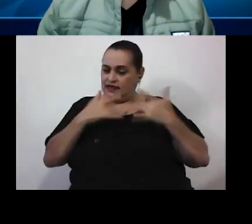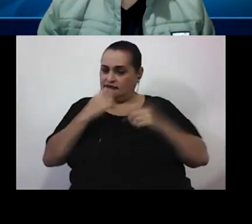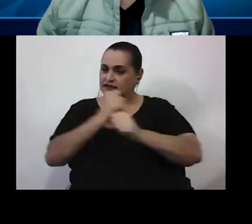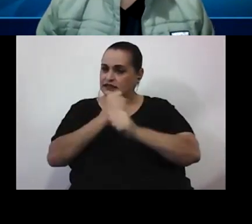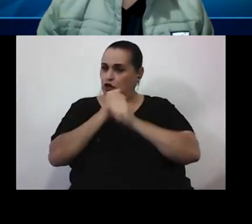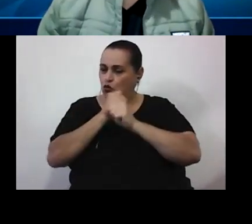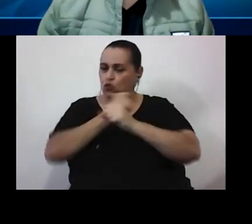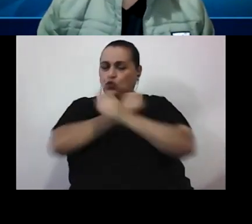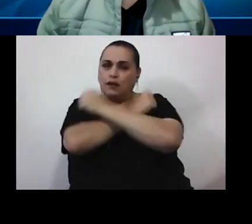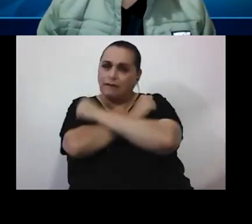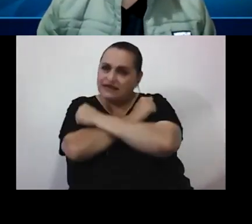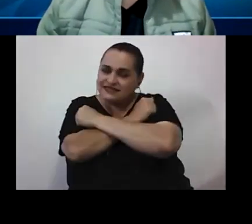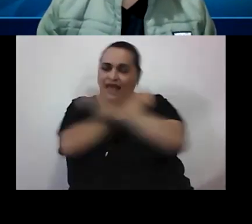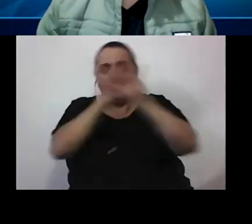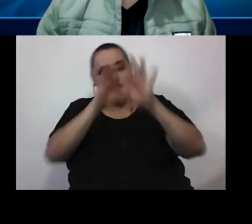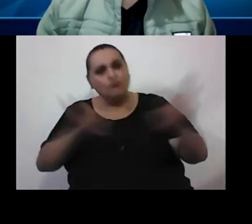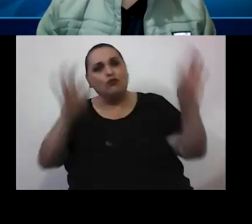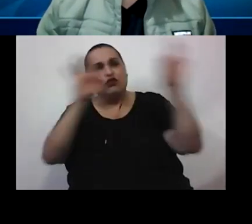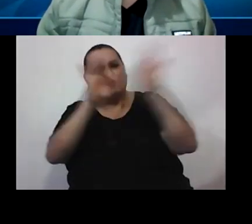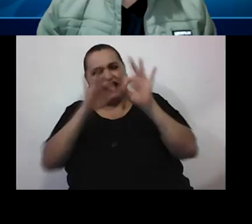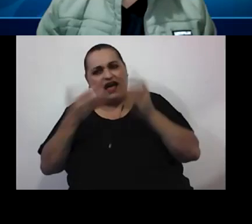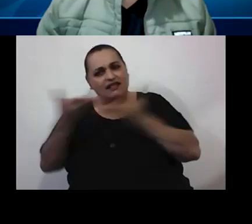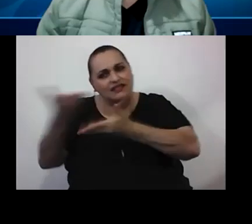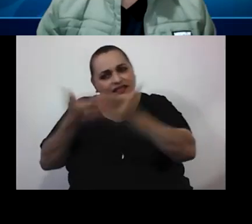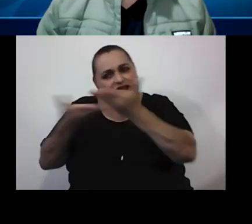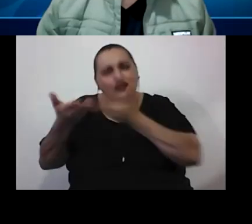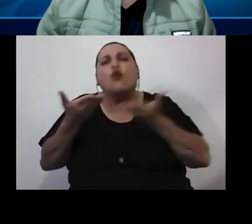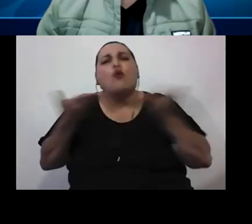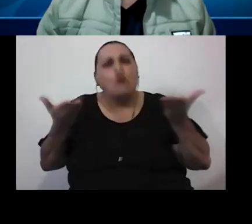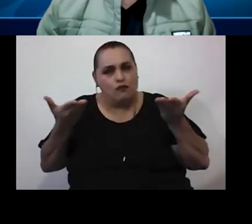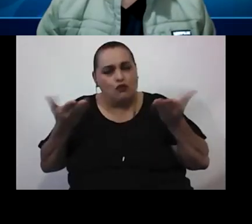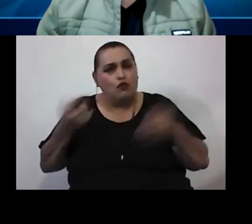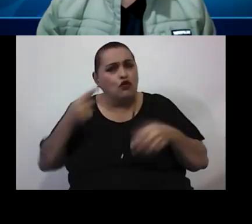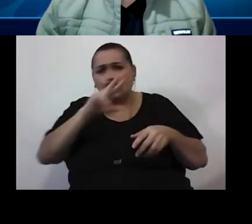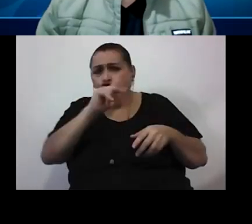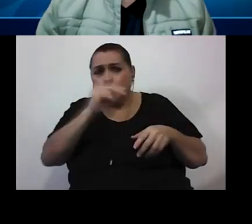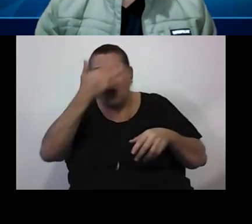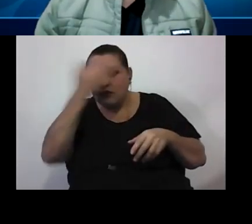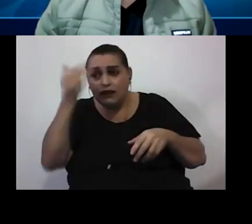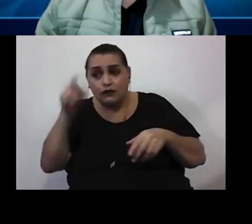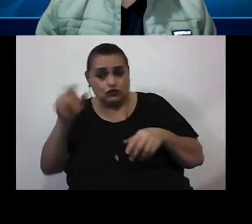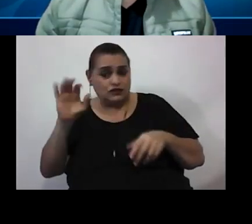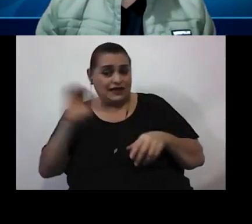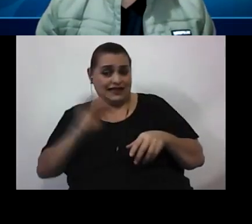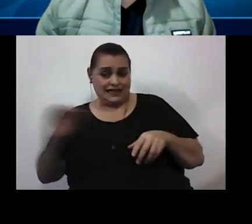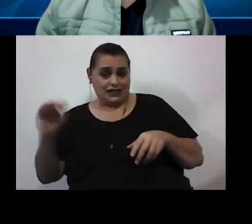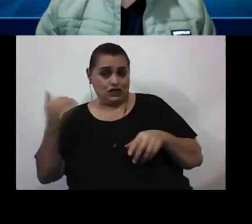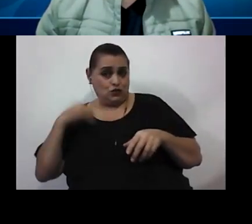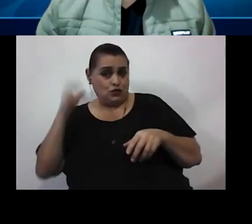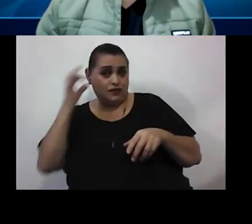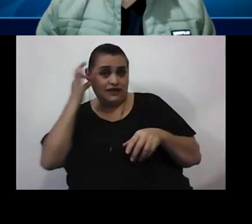apreciado, importante? No olvidemos que es una niña, que es un niño. A veces